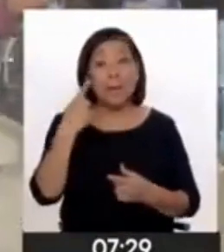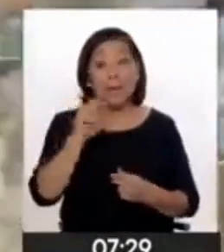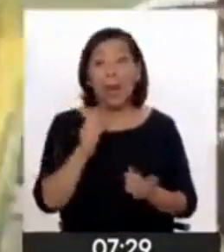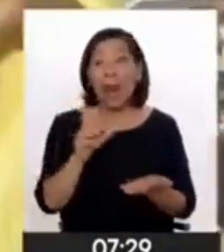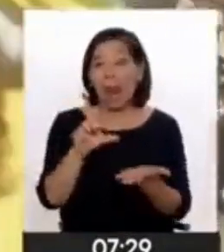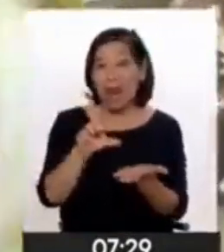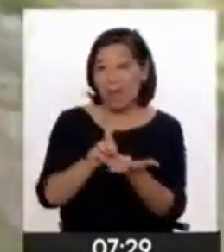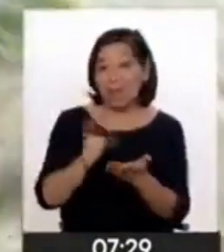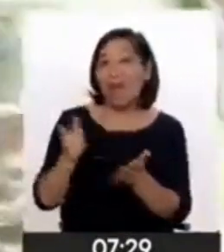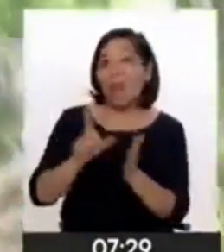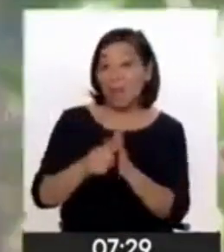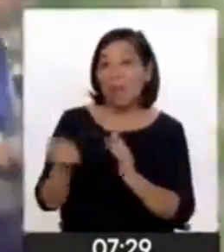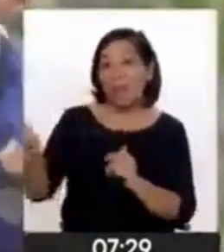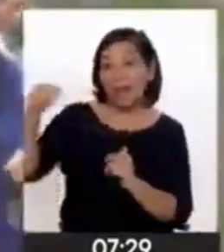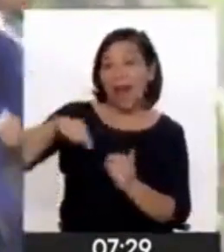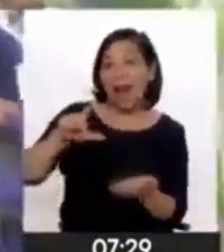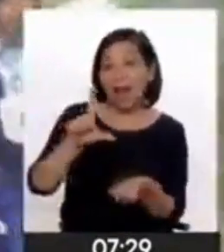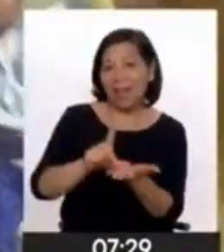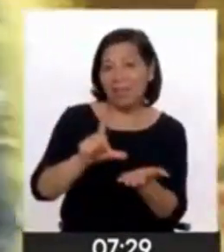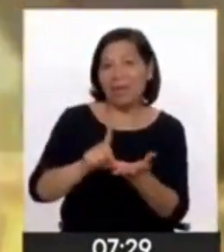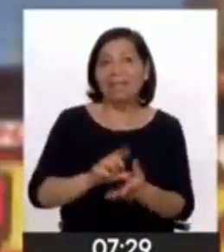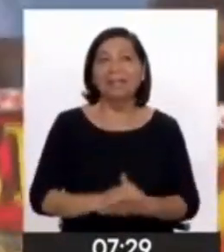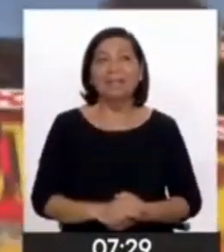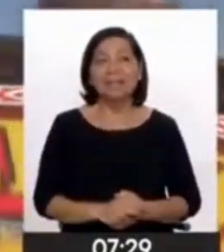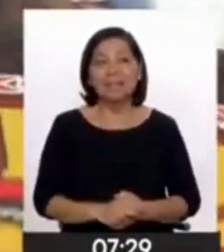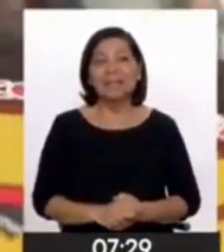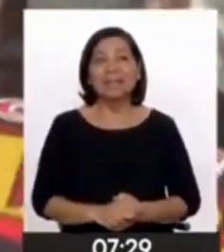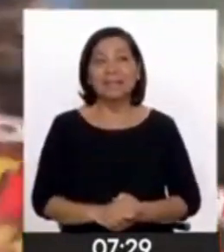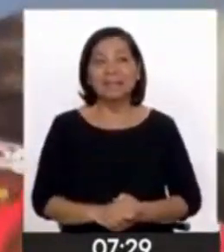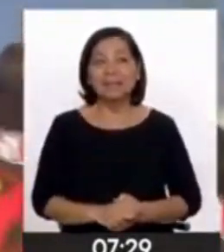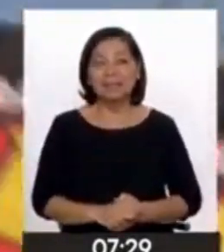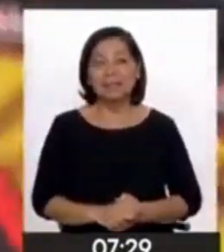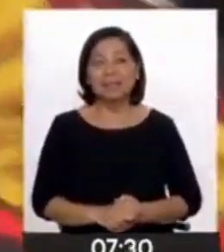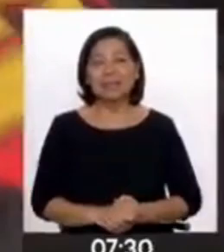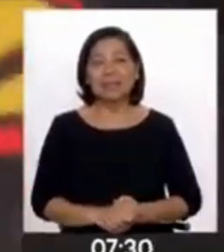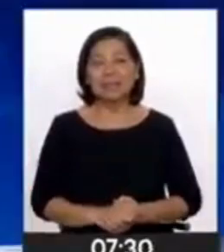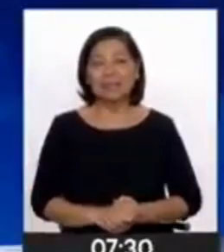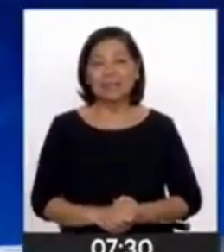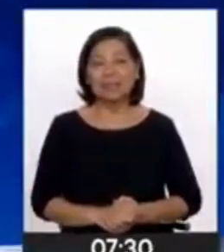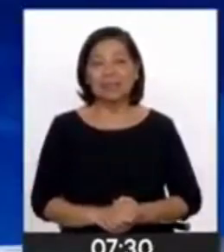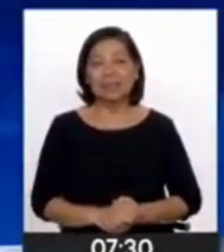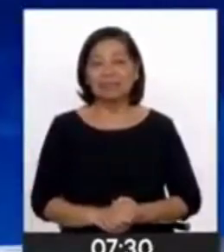Gusto Lima. Importante.